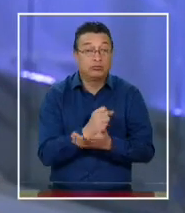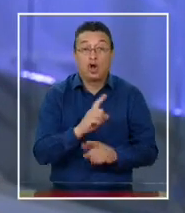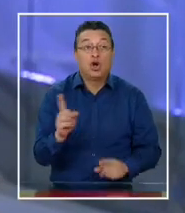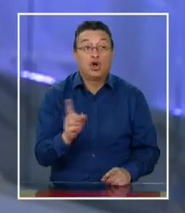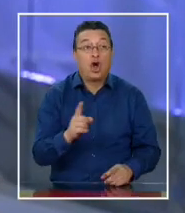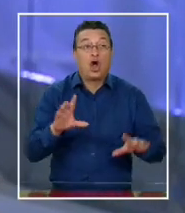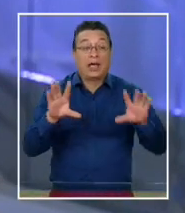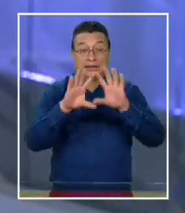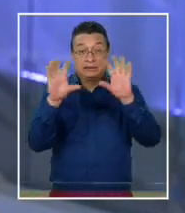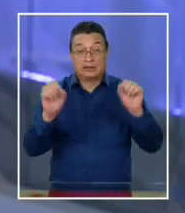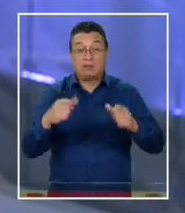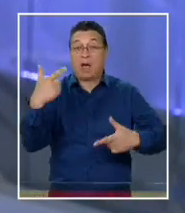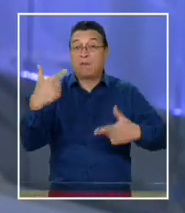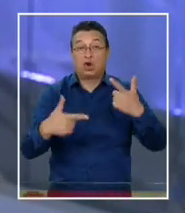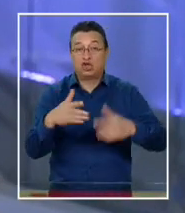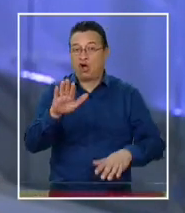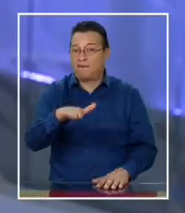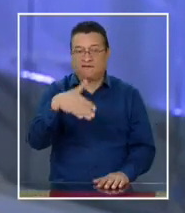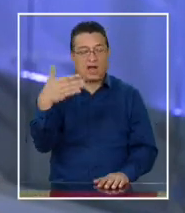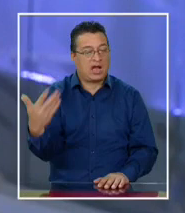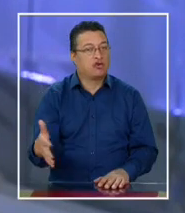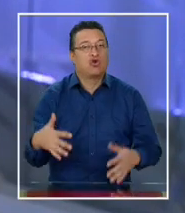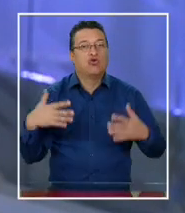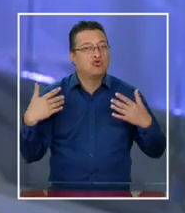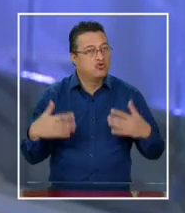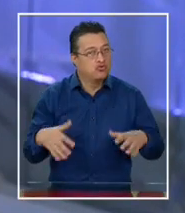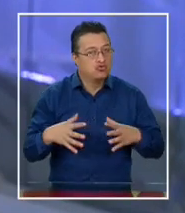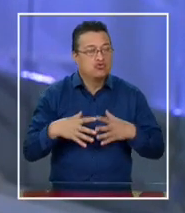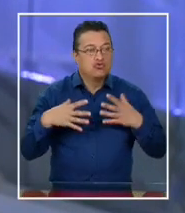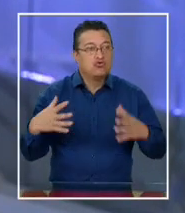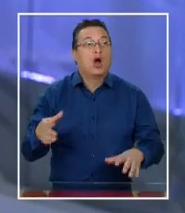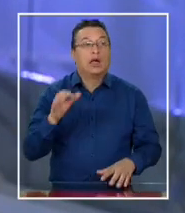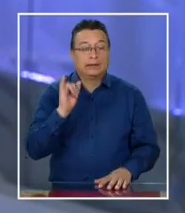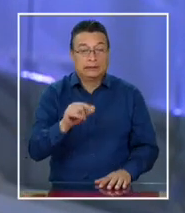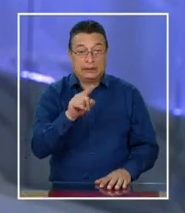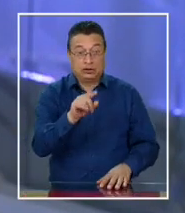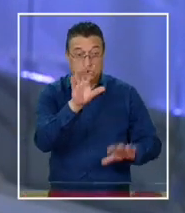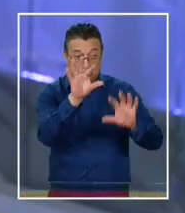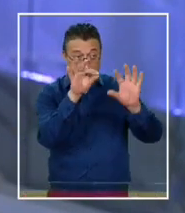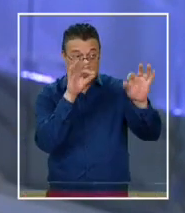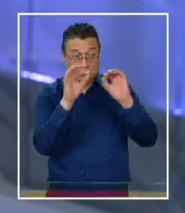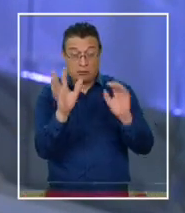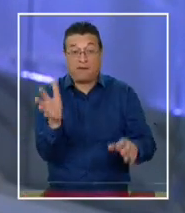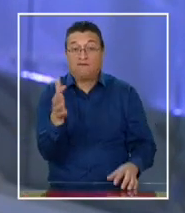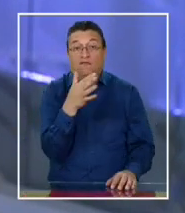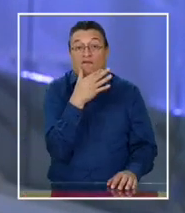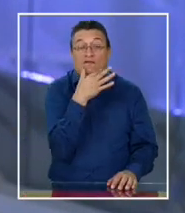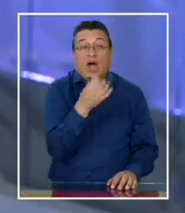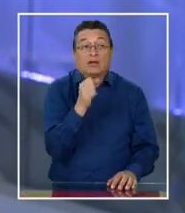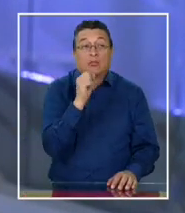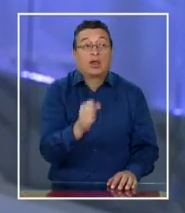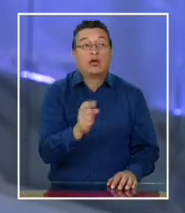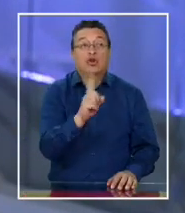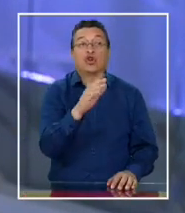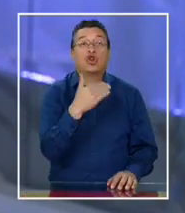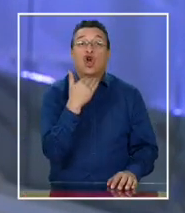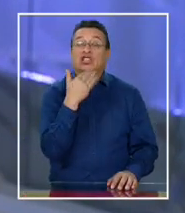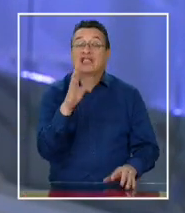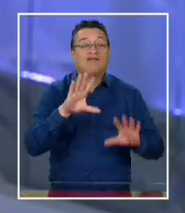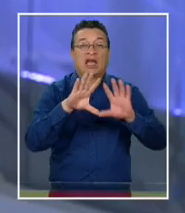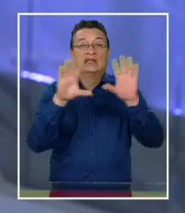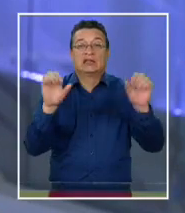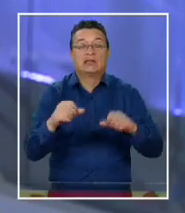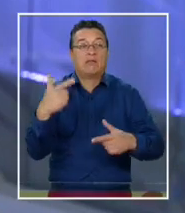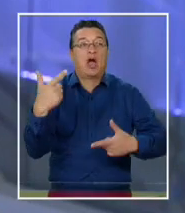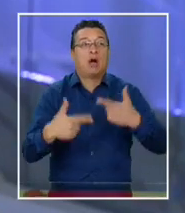para el sistema político o fracaso muy grande en un momento en que la interpretación de eso muy fácilmente puede ser no sirve el sistema político